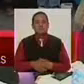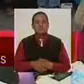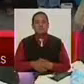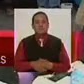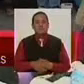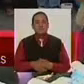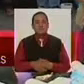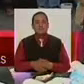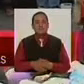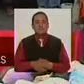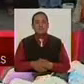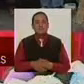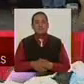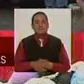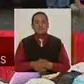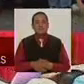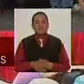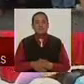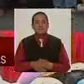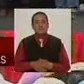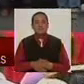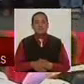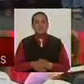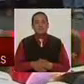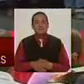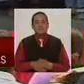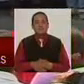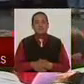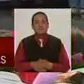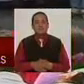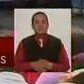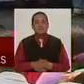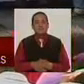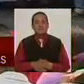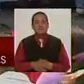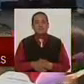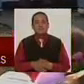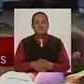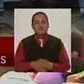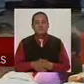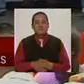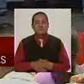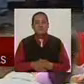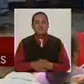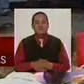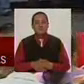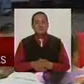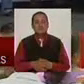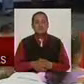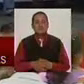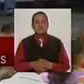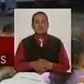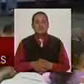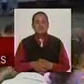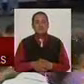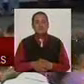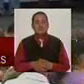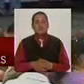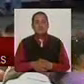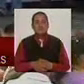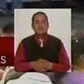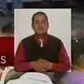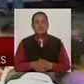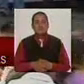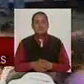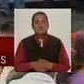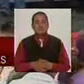duca, DNI tabandúe, guapa, dunúe, bajía quinte twist, dunú papi juquiosa, yo pichu,